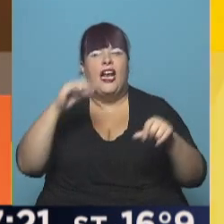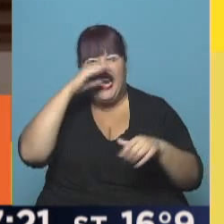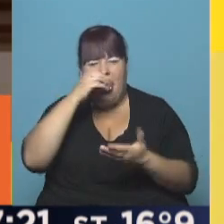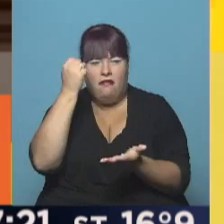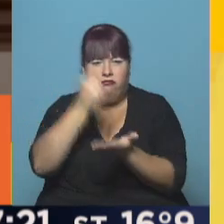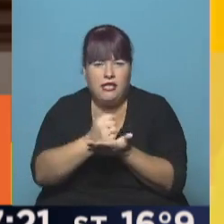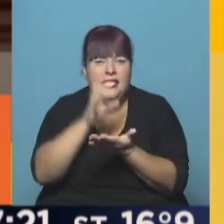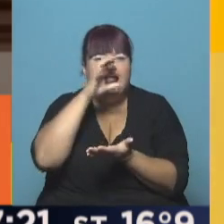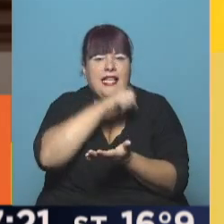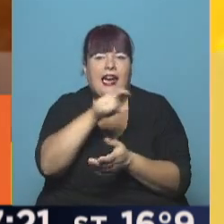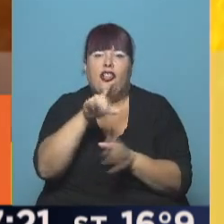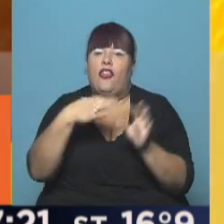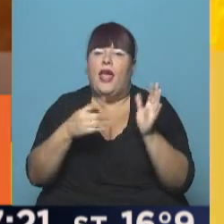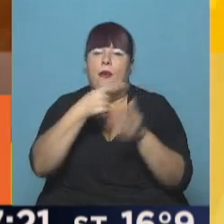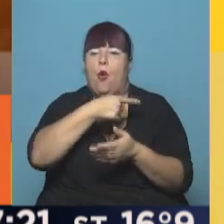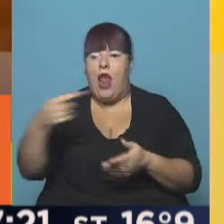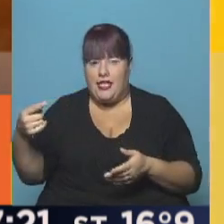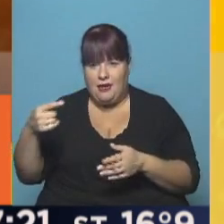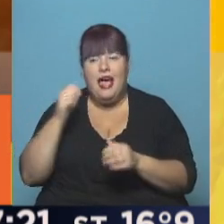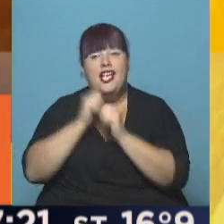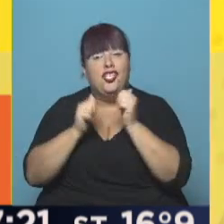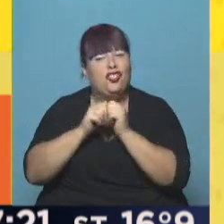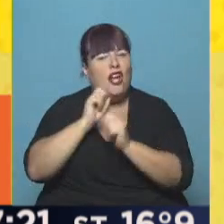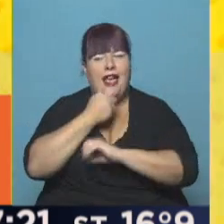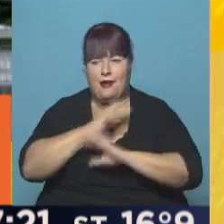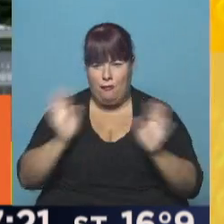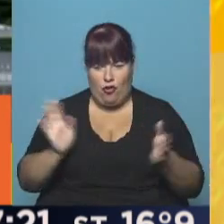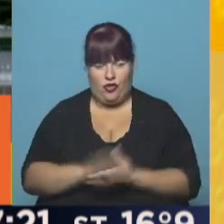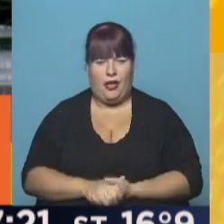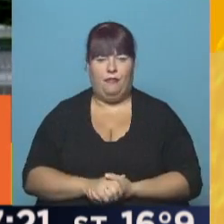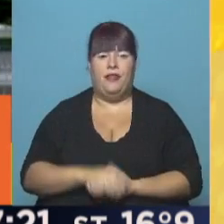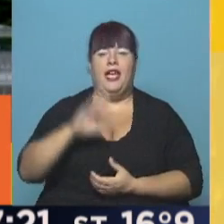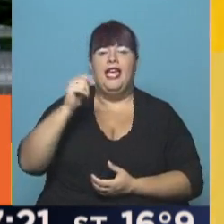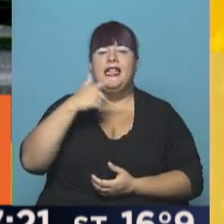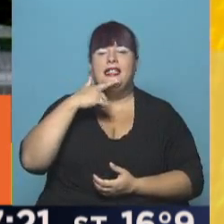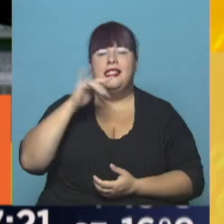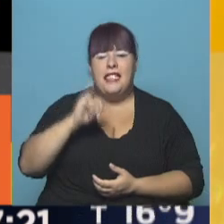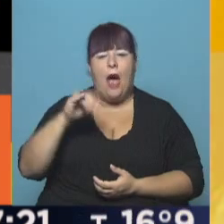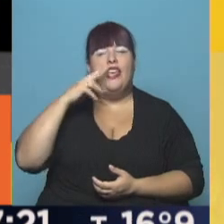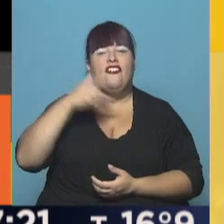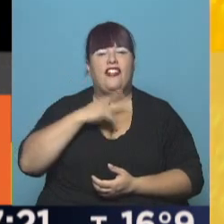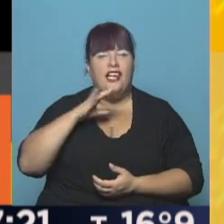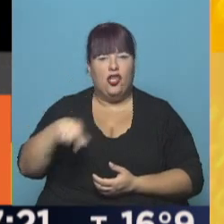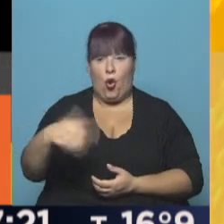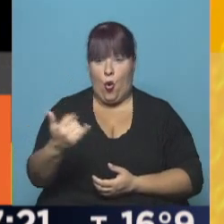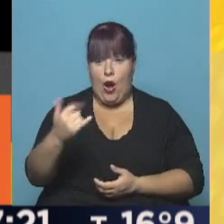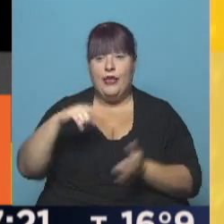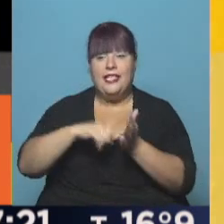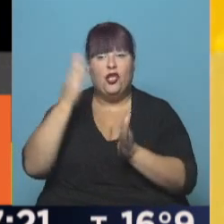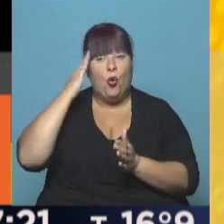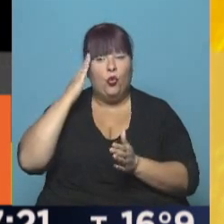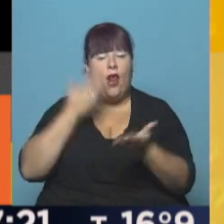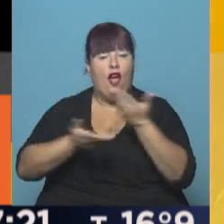lacrado con un secreto que deberá guardar por una semana, una historia hermosa. Chávez Infinito. Desde este jueves, en el Centro Cultural